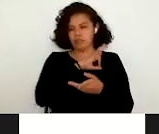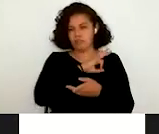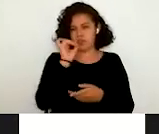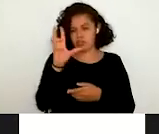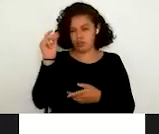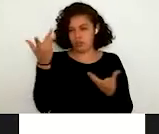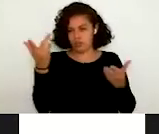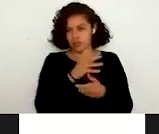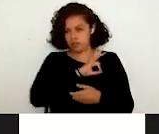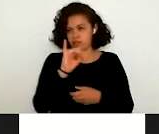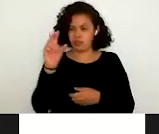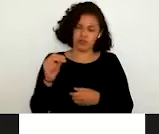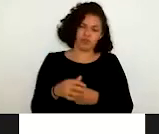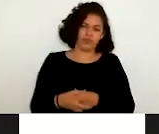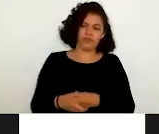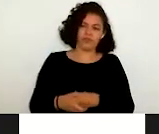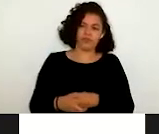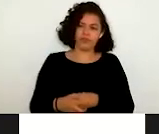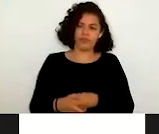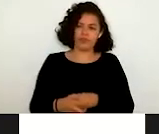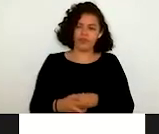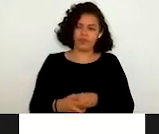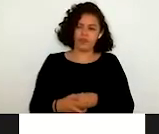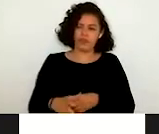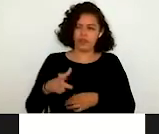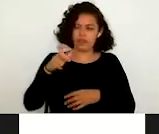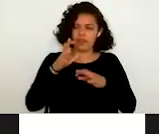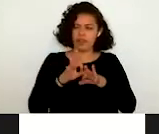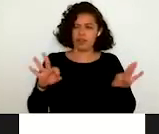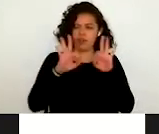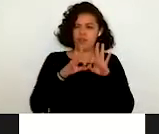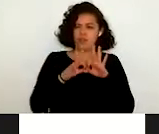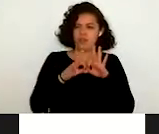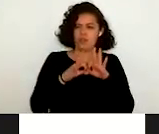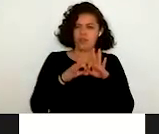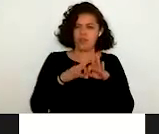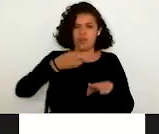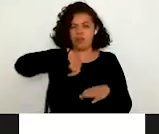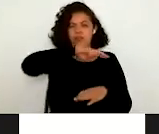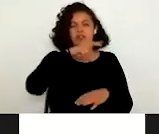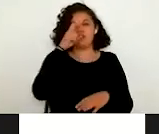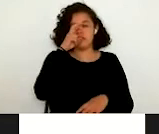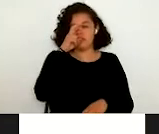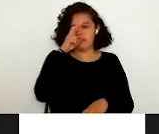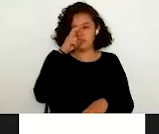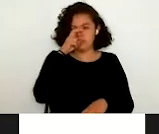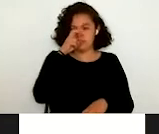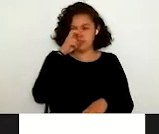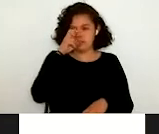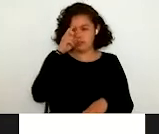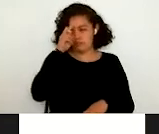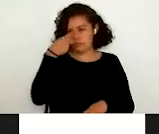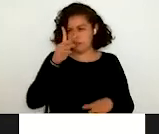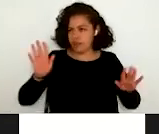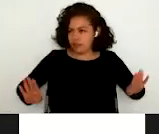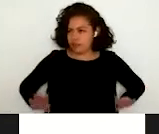realizar. Entonces, por eso es tan importante que seamos muy exigentes en describir las características